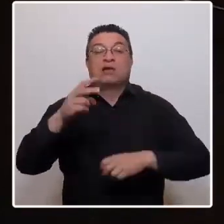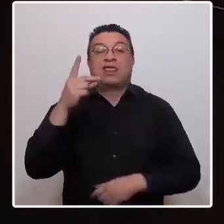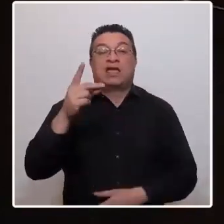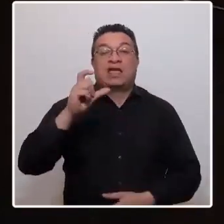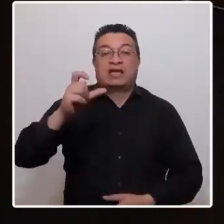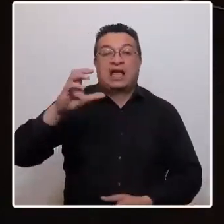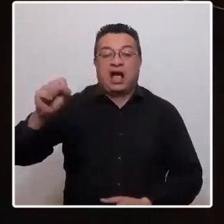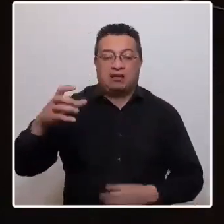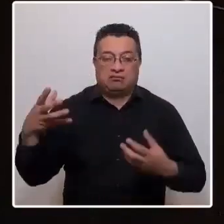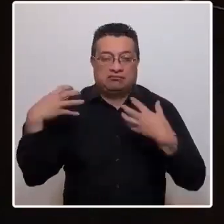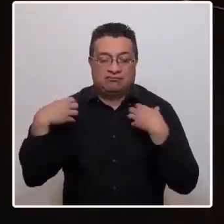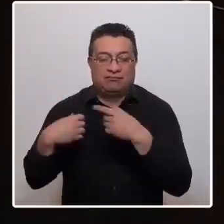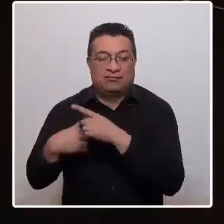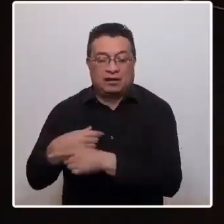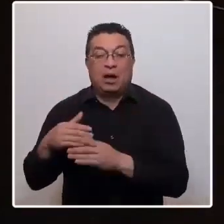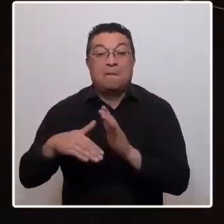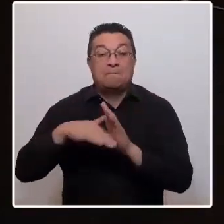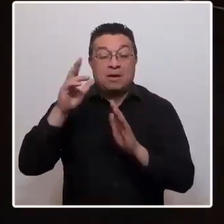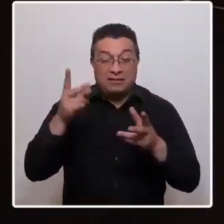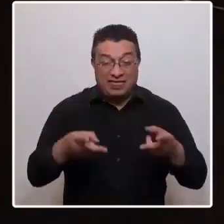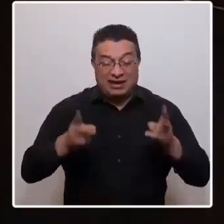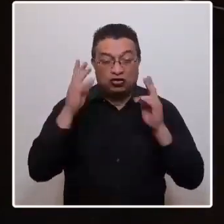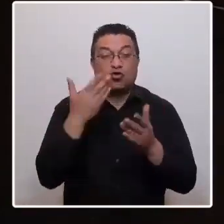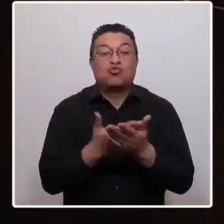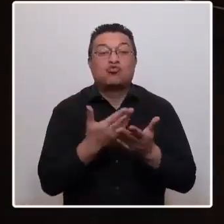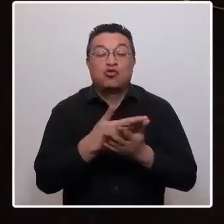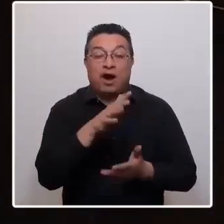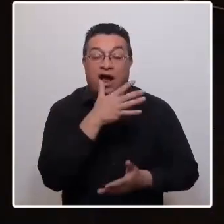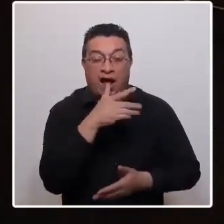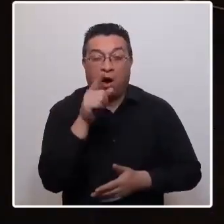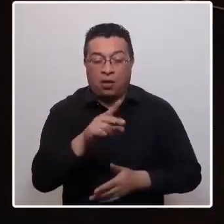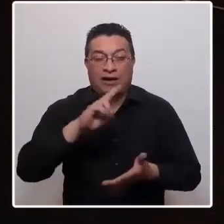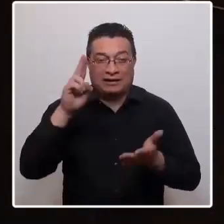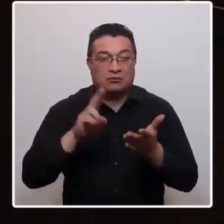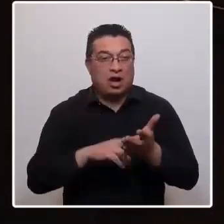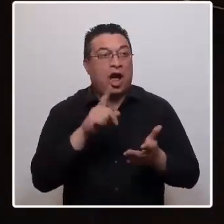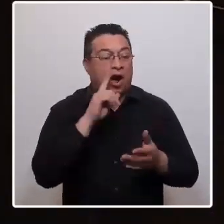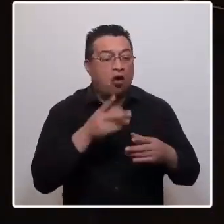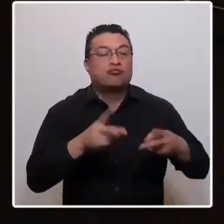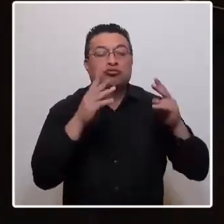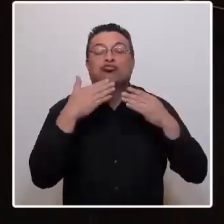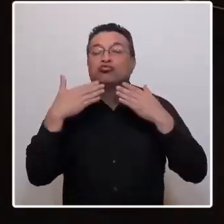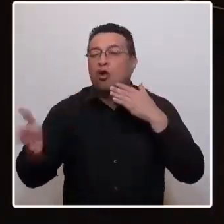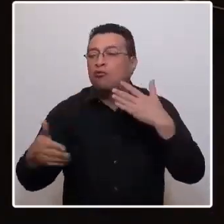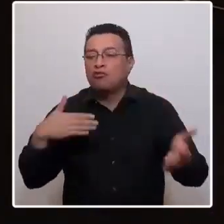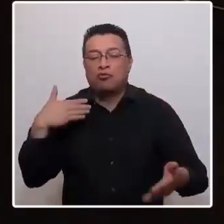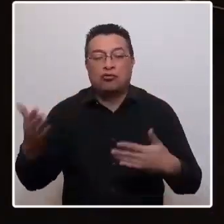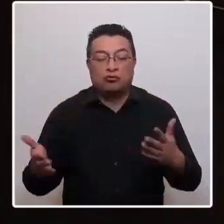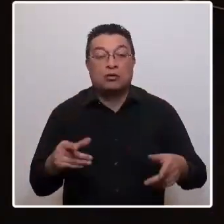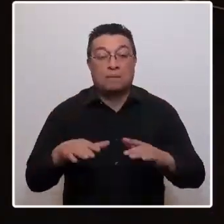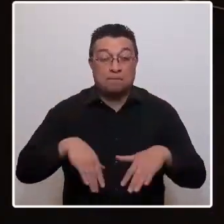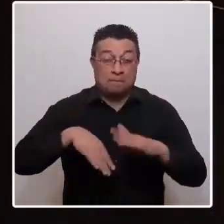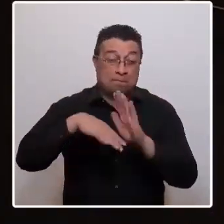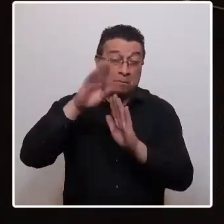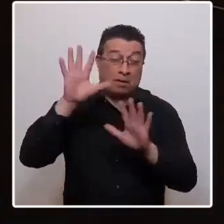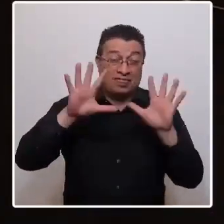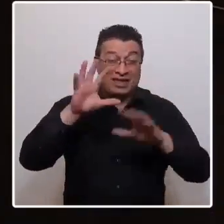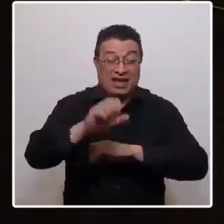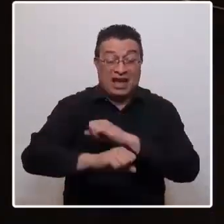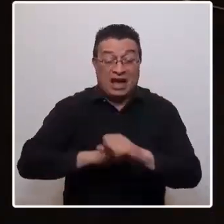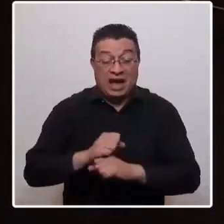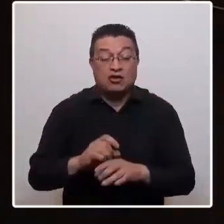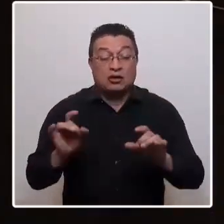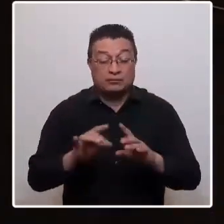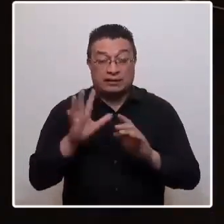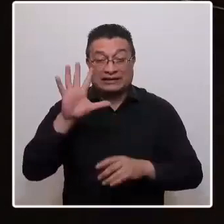que quiere decir que se han otorgado más derechos de aprovechamiento de agua, del agua que realmente existe en los acuíferos. Durante más de 10 años y particularmente los